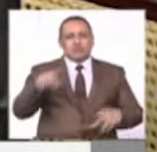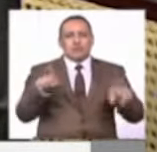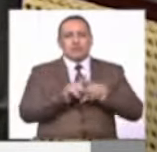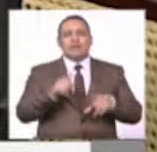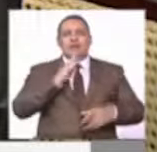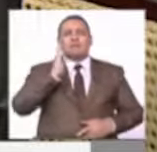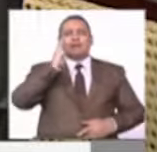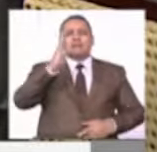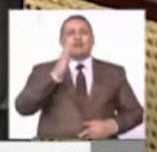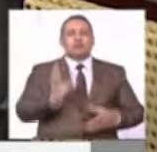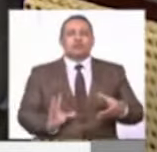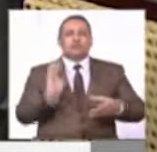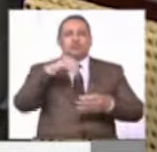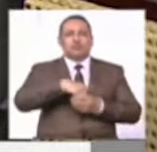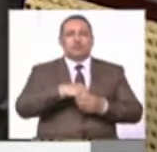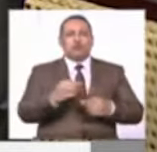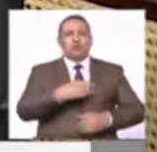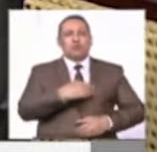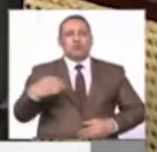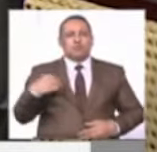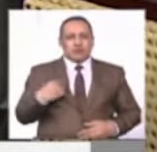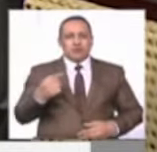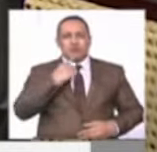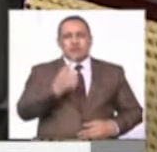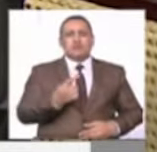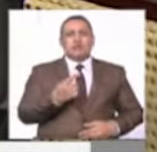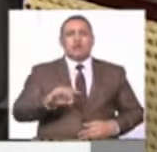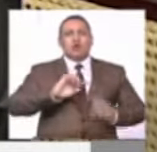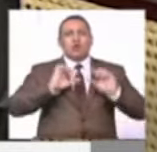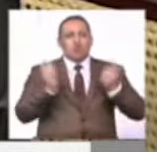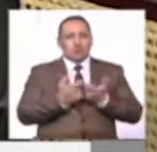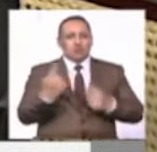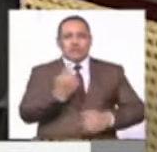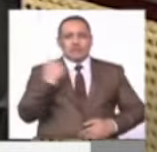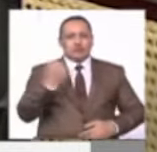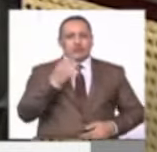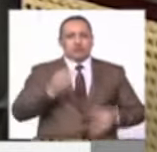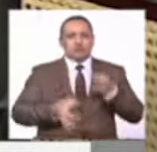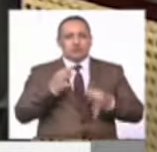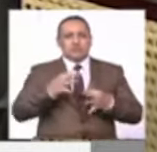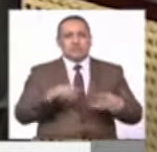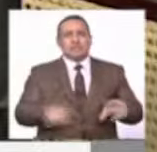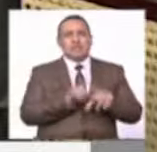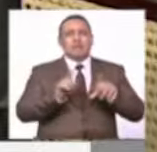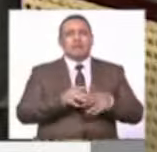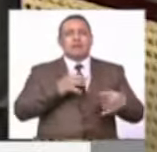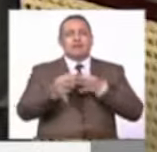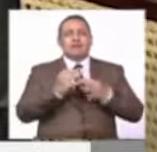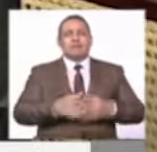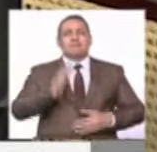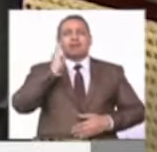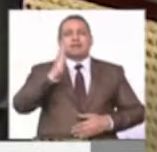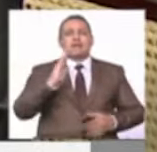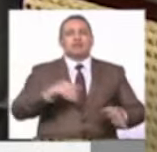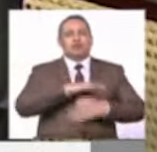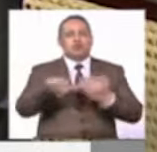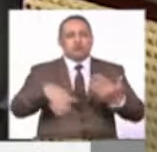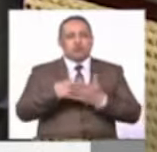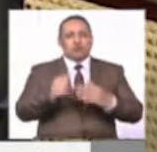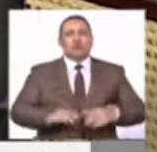su incorporación como miembro de la jnj también sostiene que el mandato de todos los que